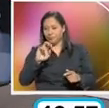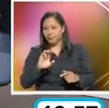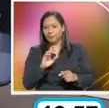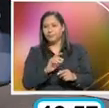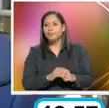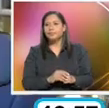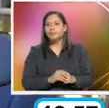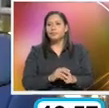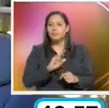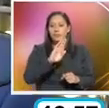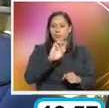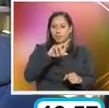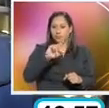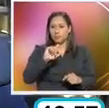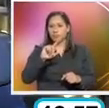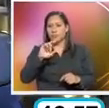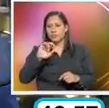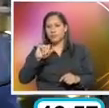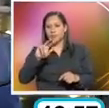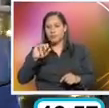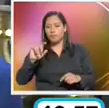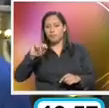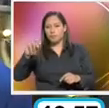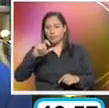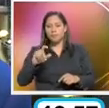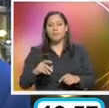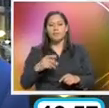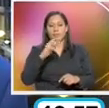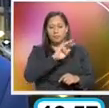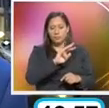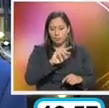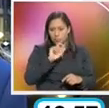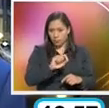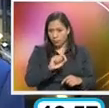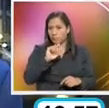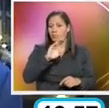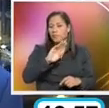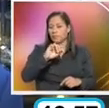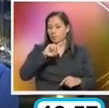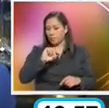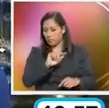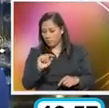como @bandaaljibe.mx y la página oficial de la banda es